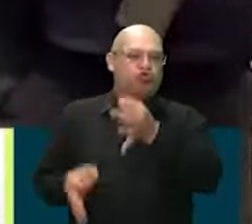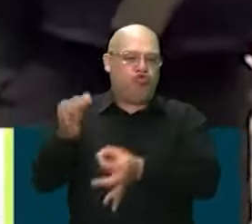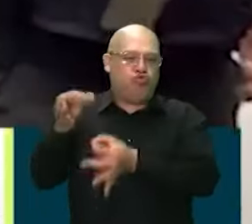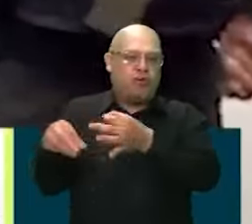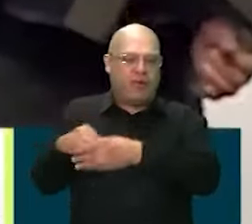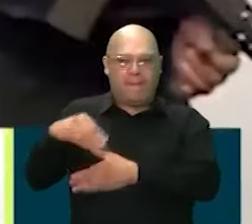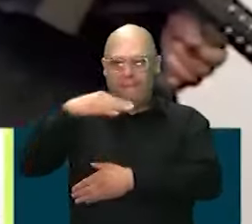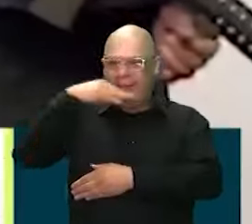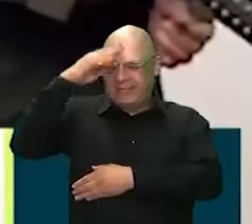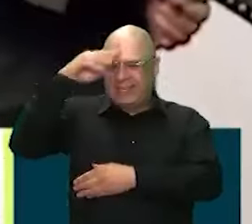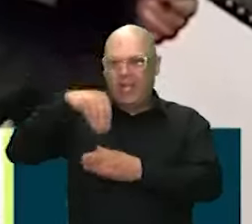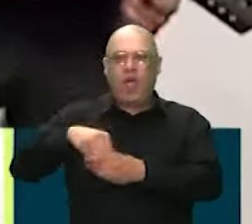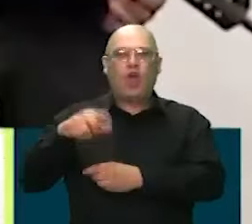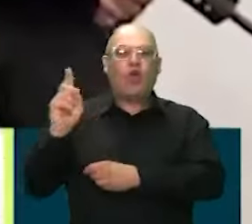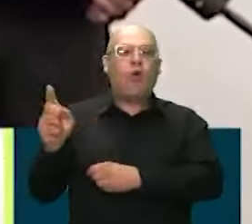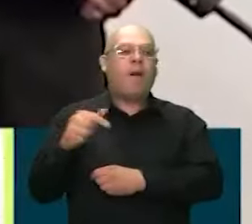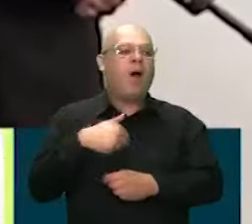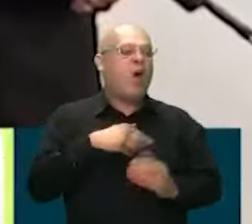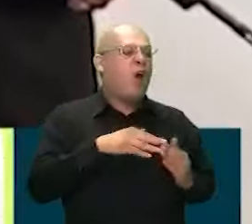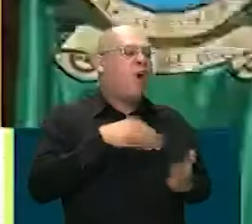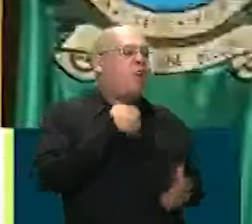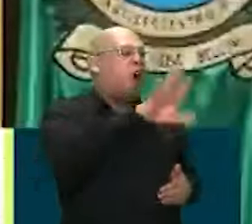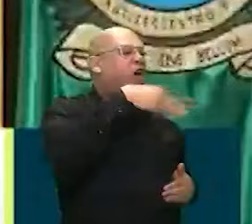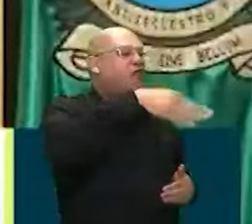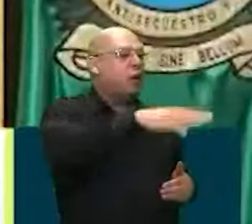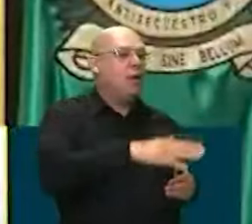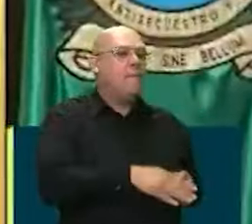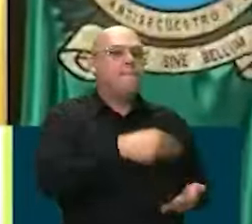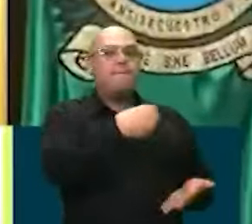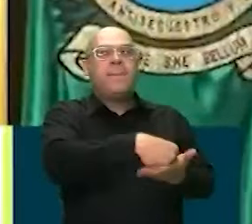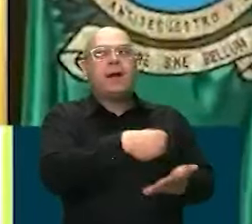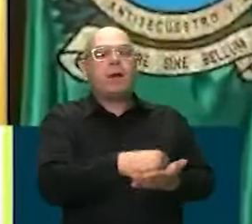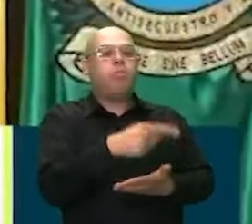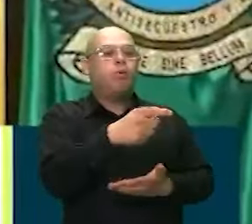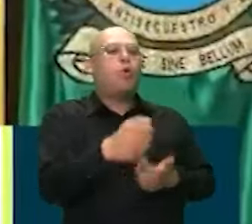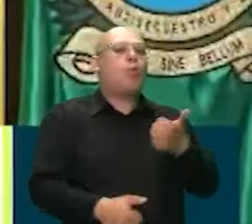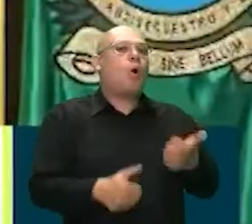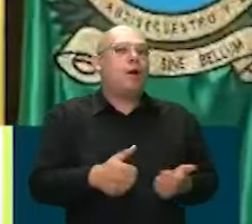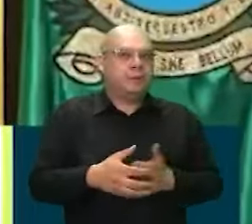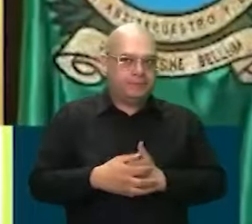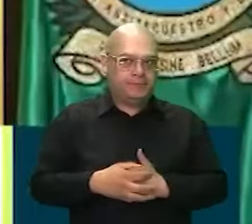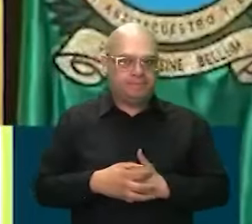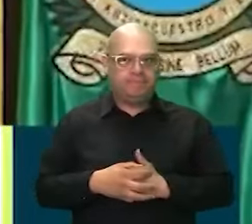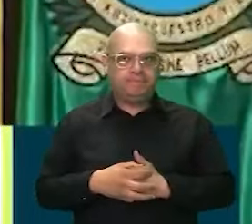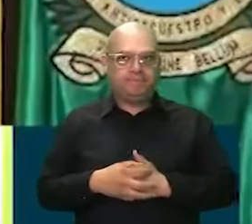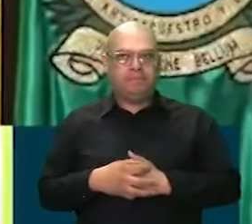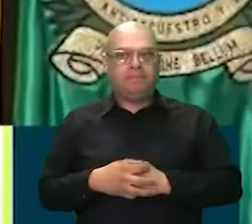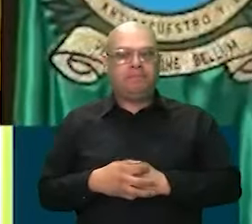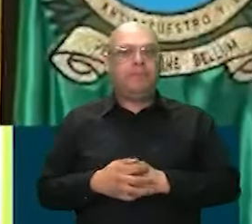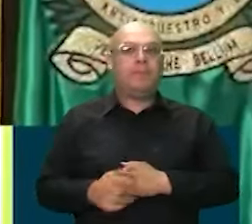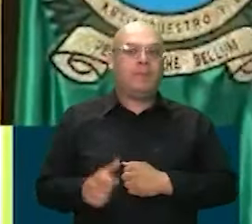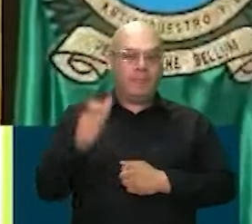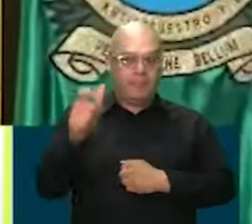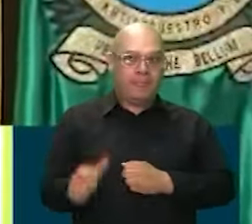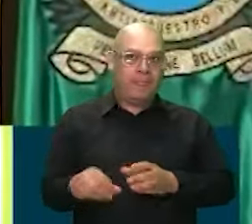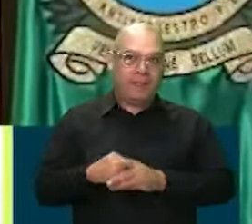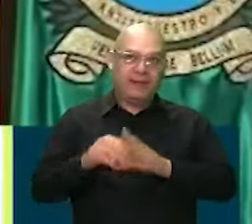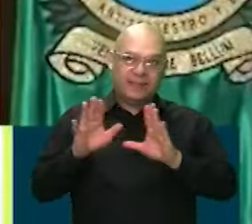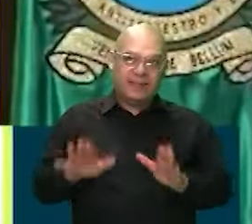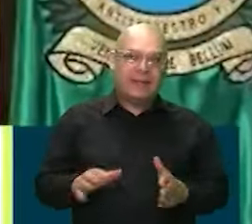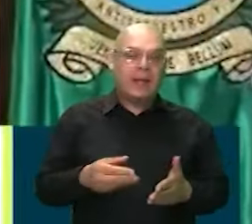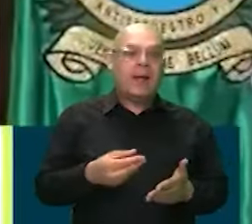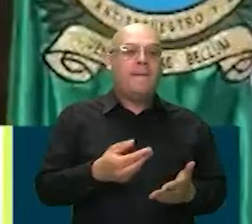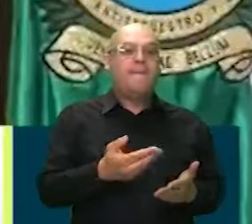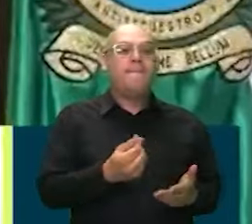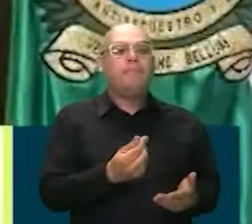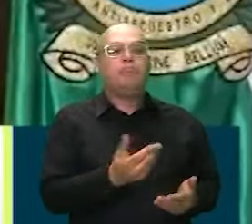delitos de desplazamiento forzado y extorsión cuando unas personas realizaban exigencias económicas y constreñimientos